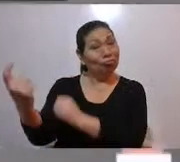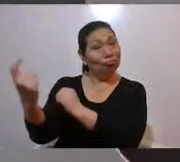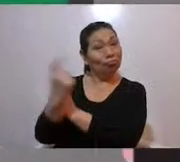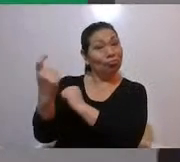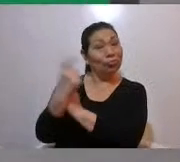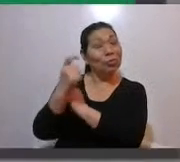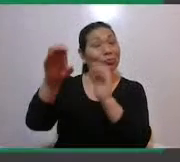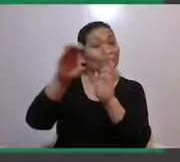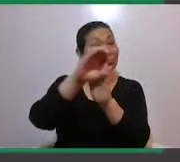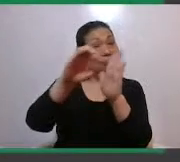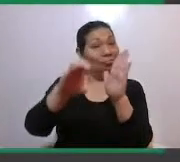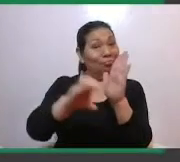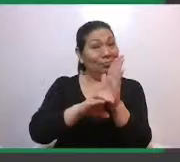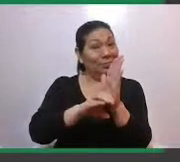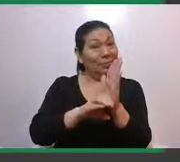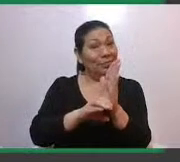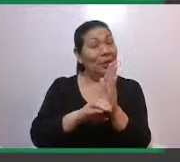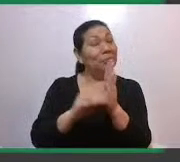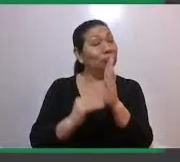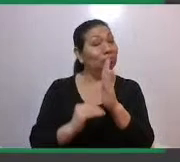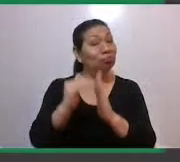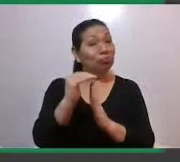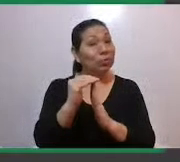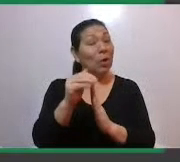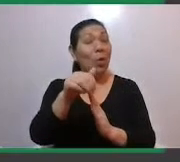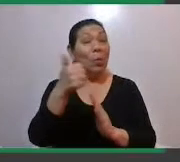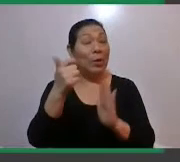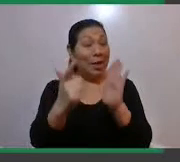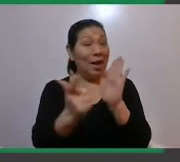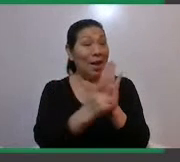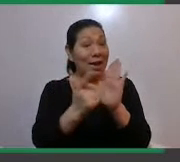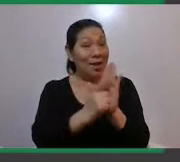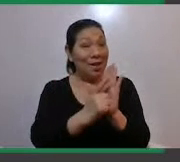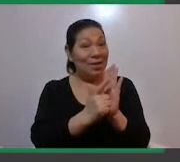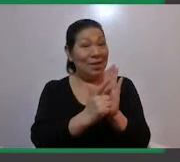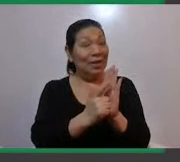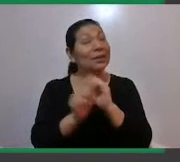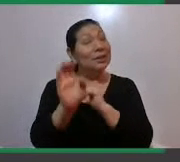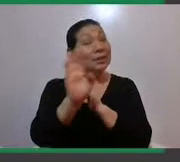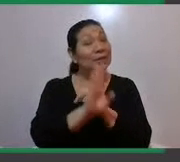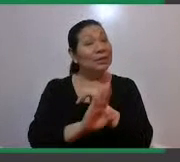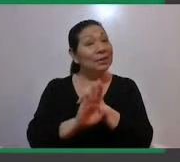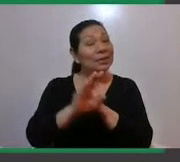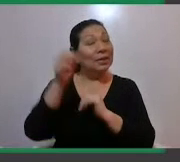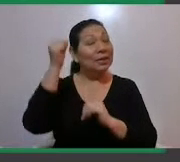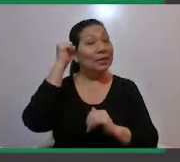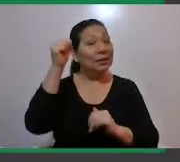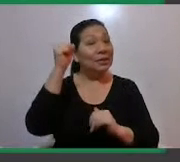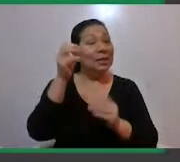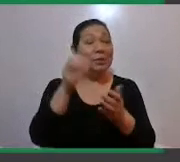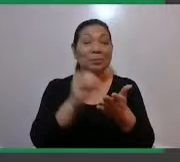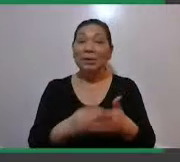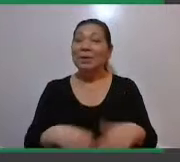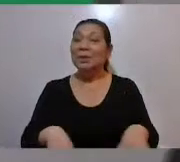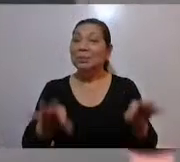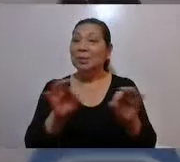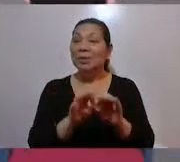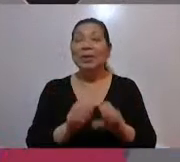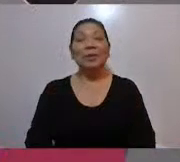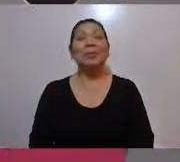Desde niños nos enseñan que la Constitución política tiene supremacía sobre las demás leyes y en ella se garantizan nuestros